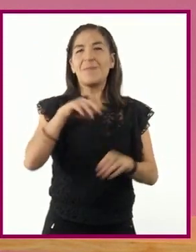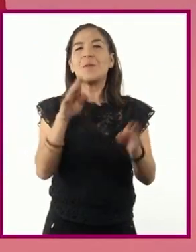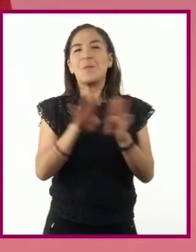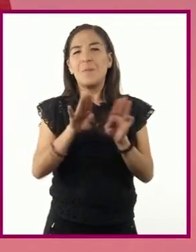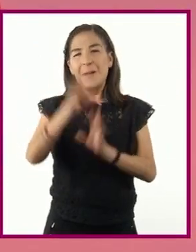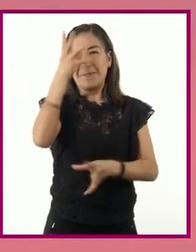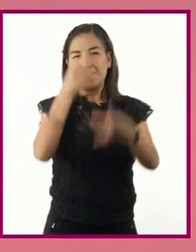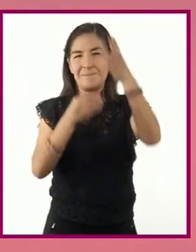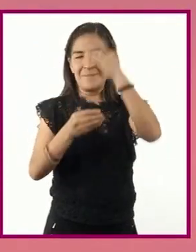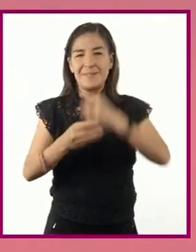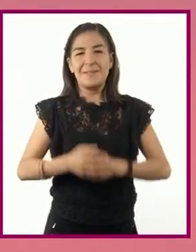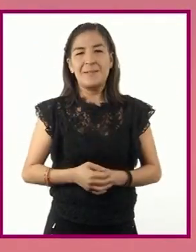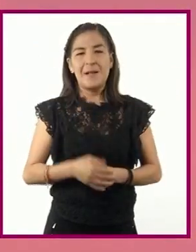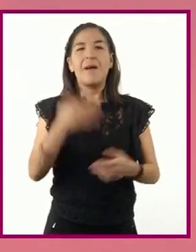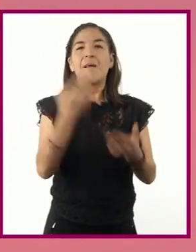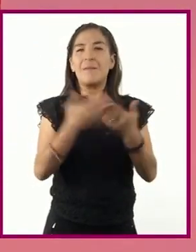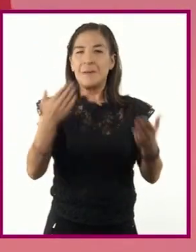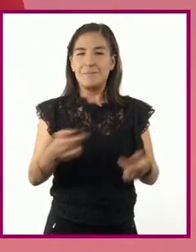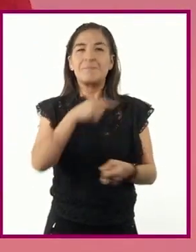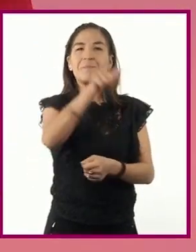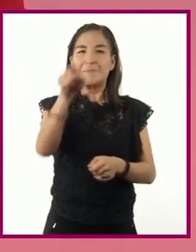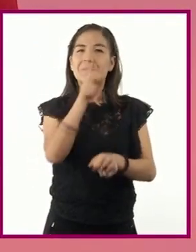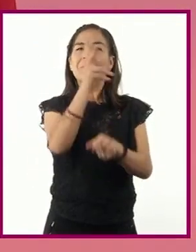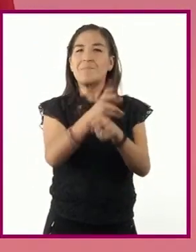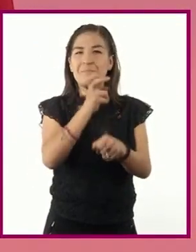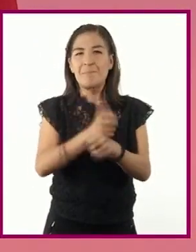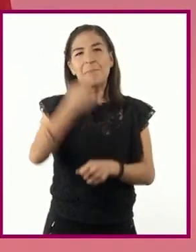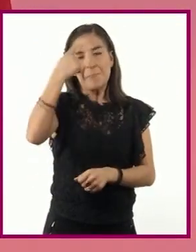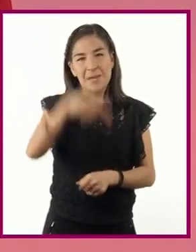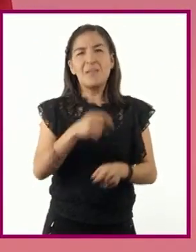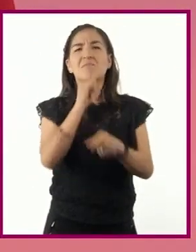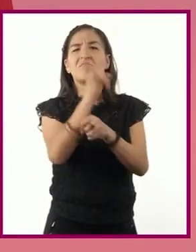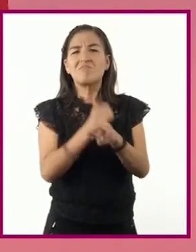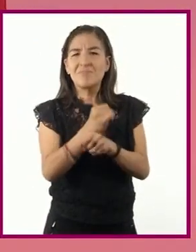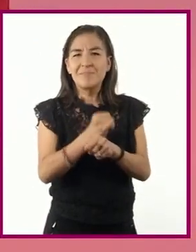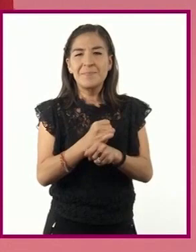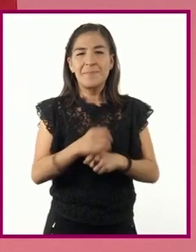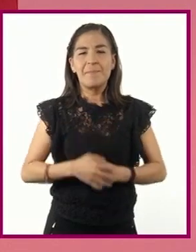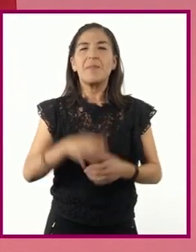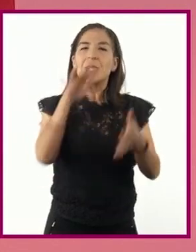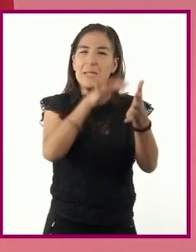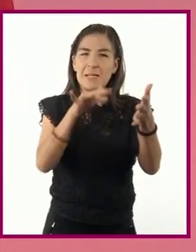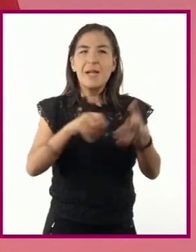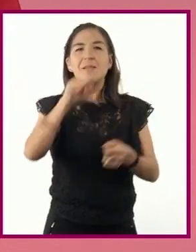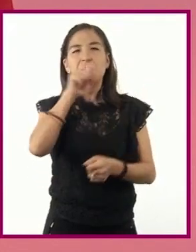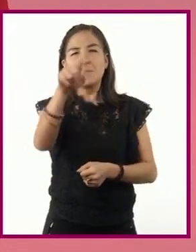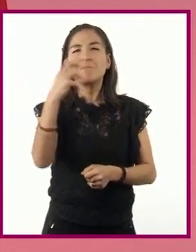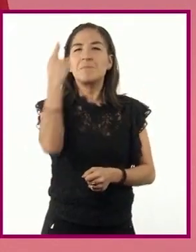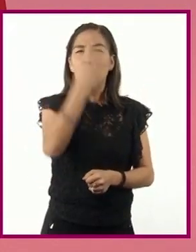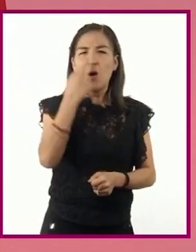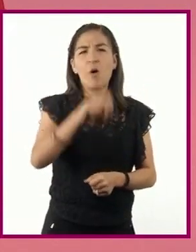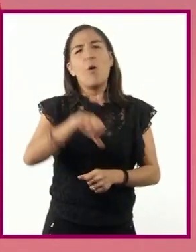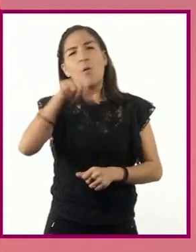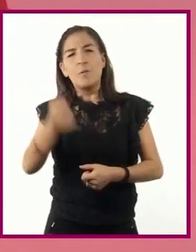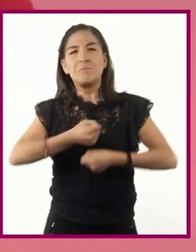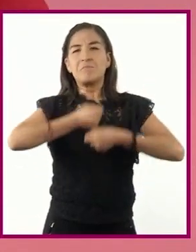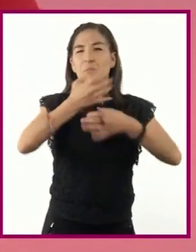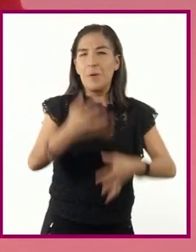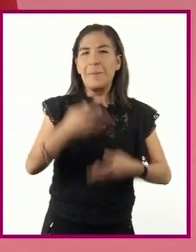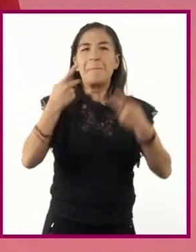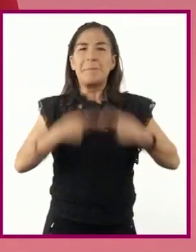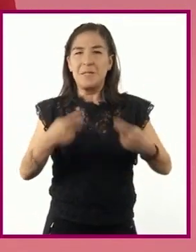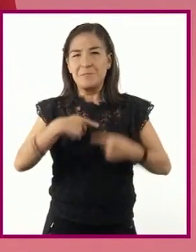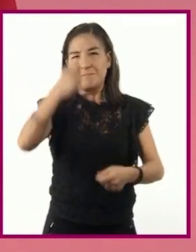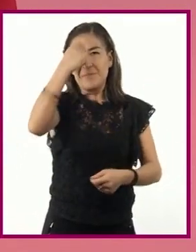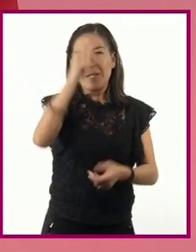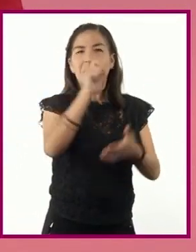aprendizajes. Ahora las y los invitamos a que investiguen, lean y analicen otros poemas y autores en